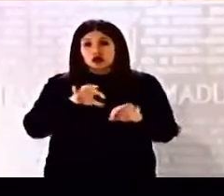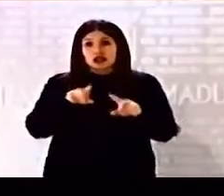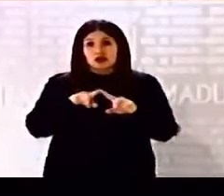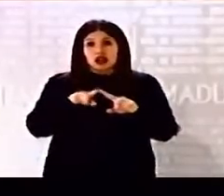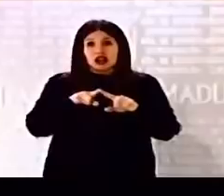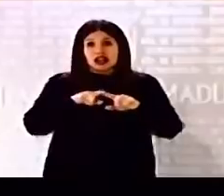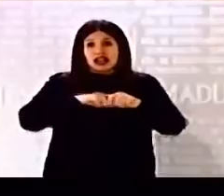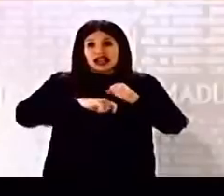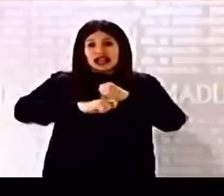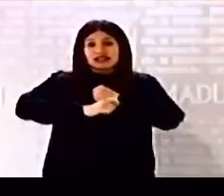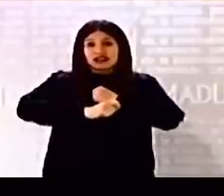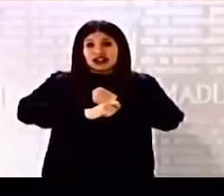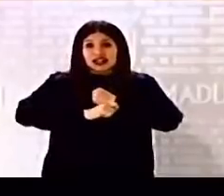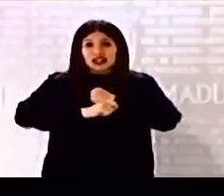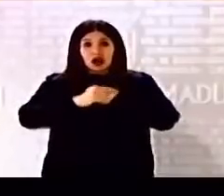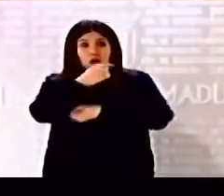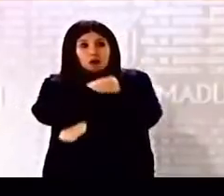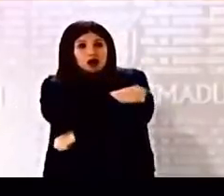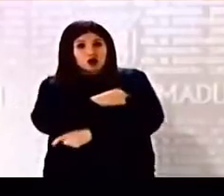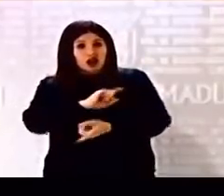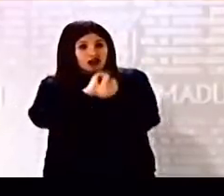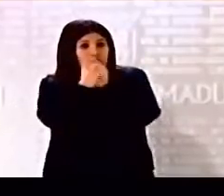Entendemos que,